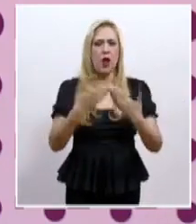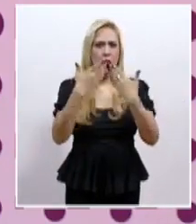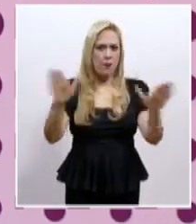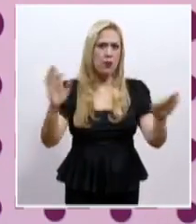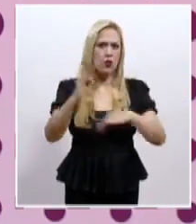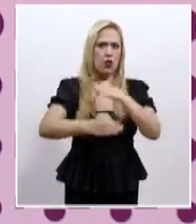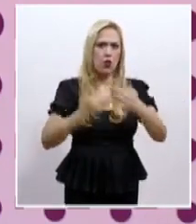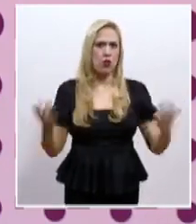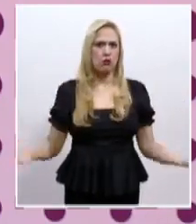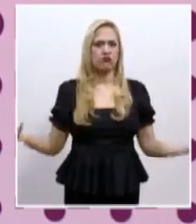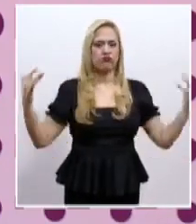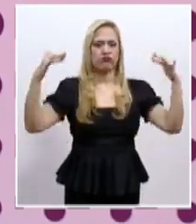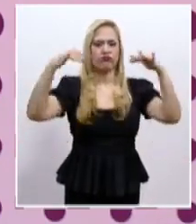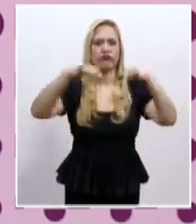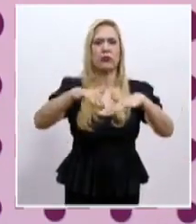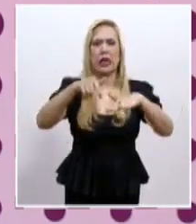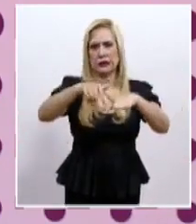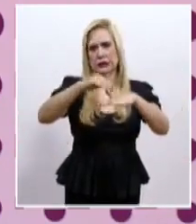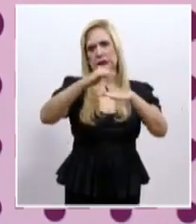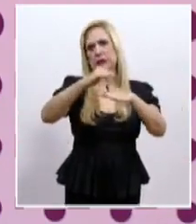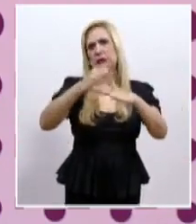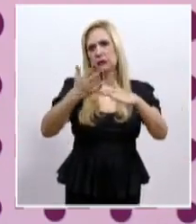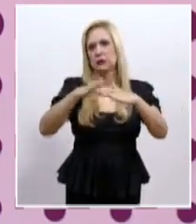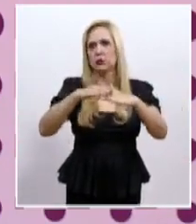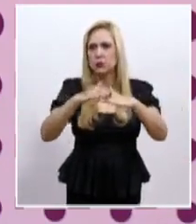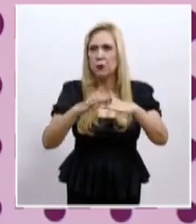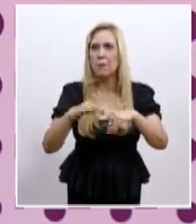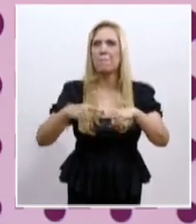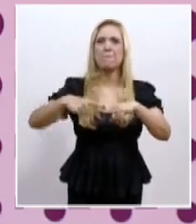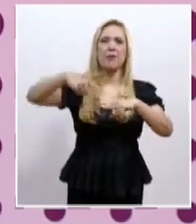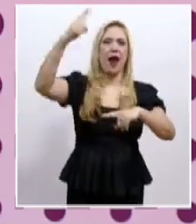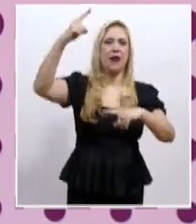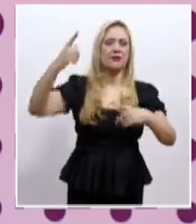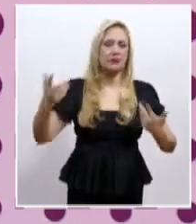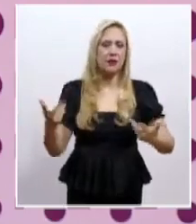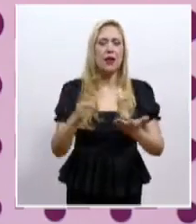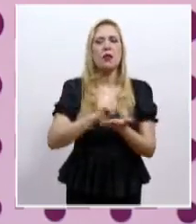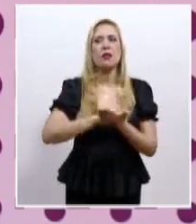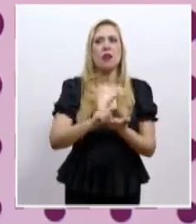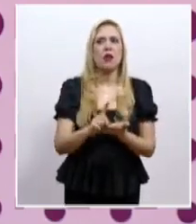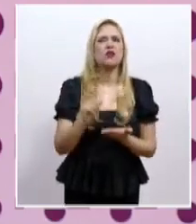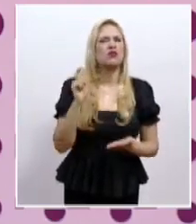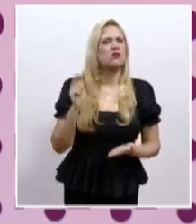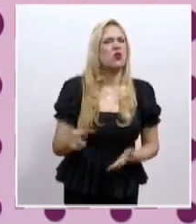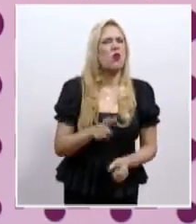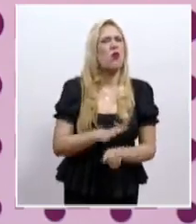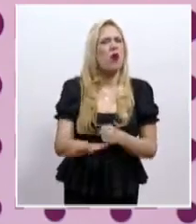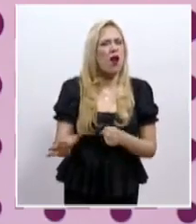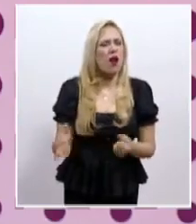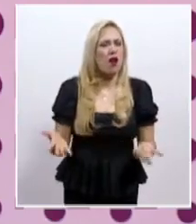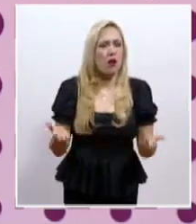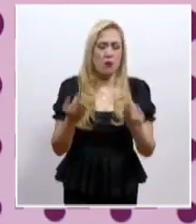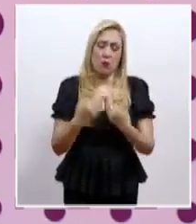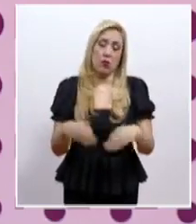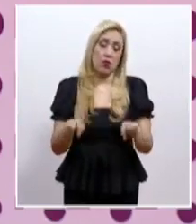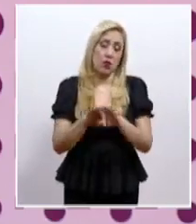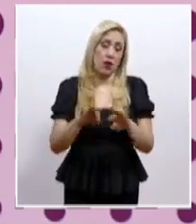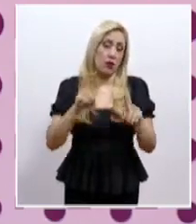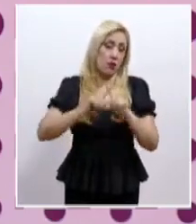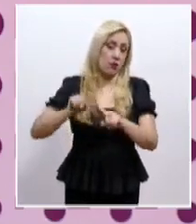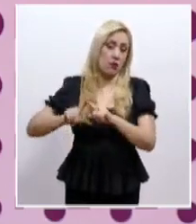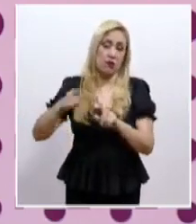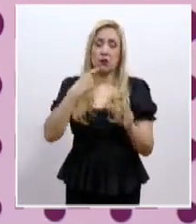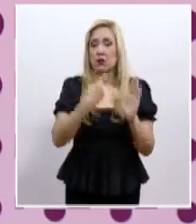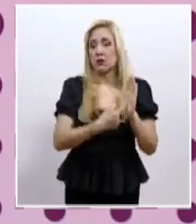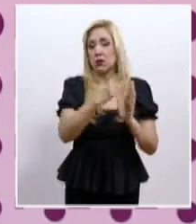en realidad sean materialmente accesibles para todos. Creo que entre esos derechos que son muy importantes, pero hay varios ya en nuestra Constitución